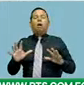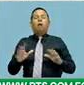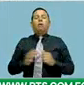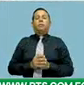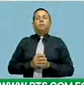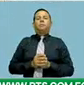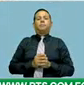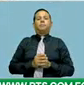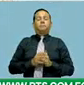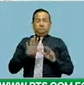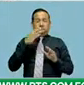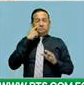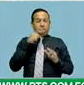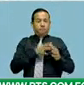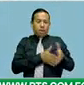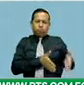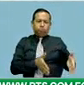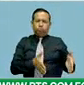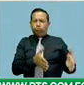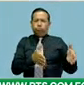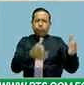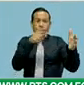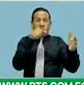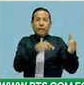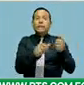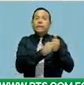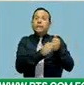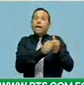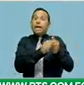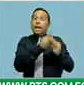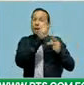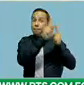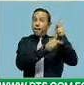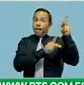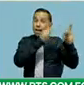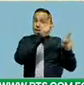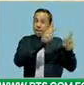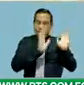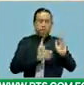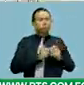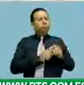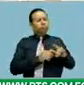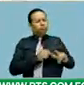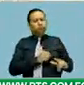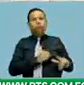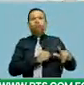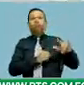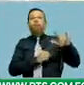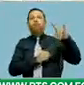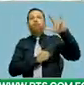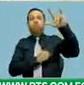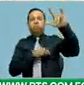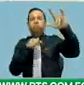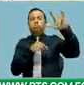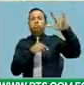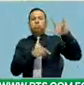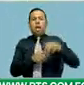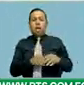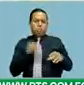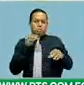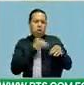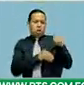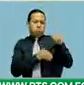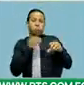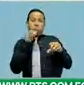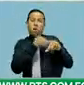Con una pista clandestina construida al filo de la playa, si una organización narcodelictiva operaba el envío de droga en narcoavionetas desde